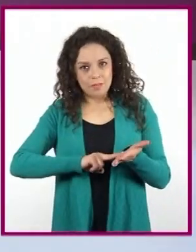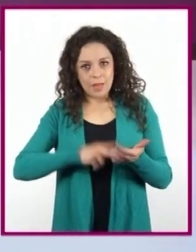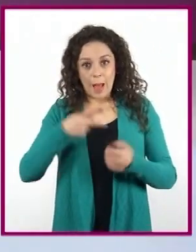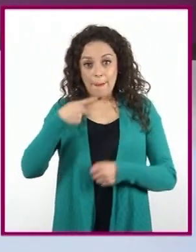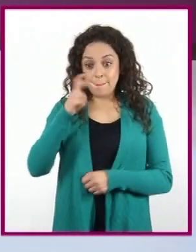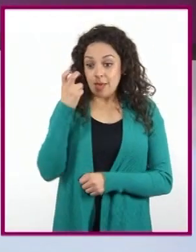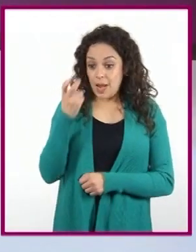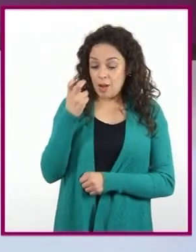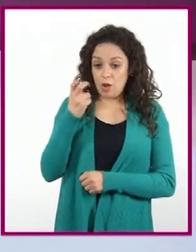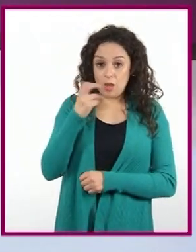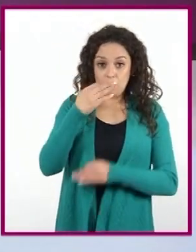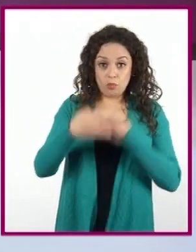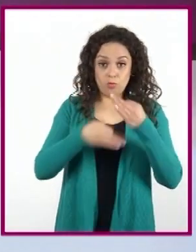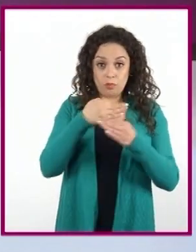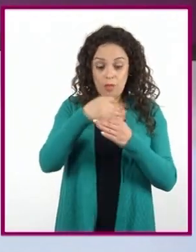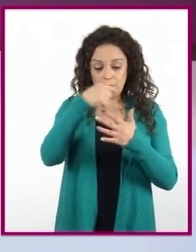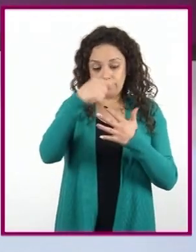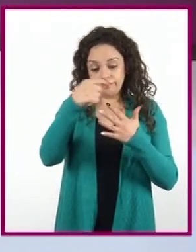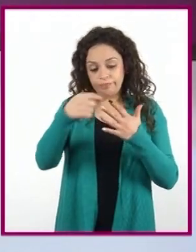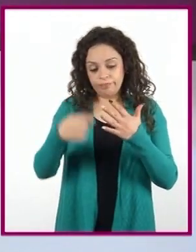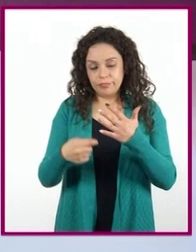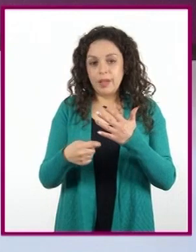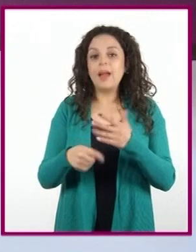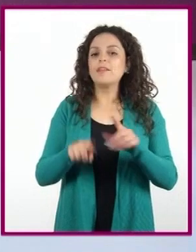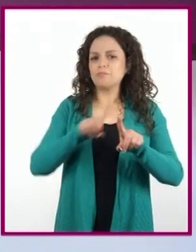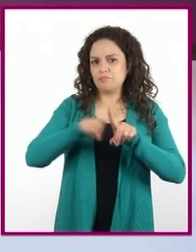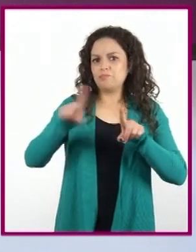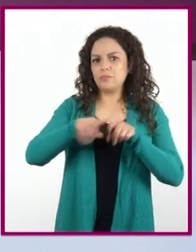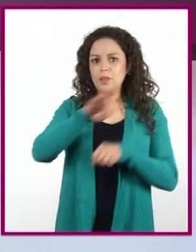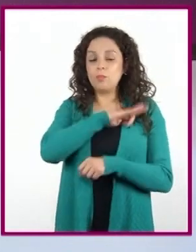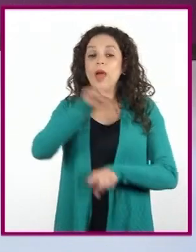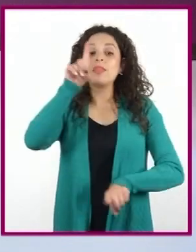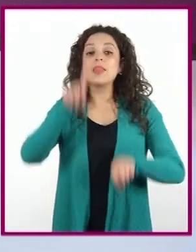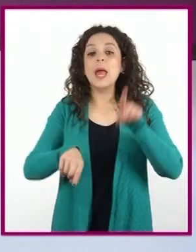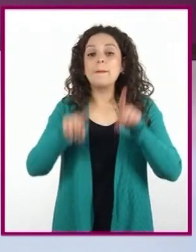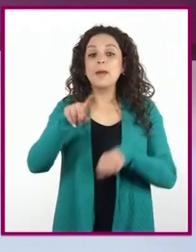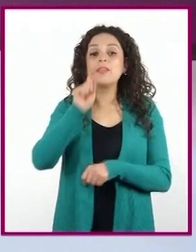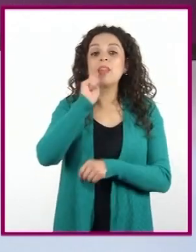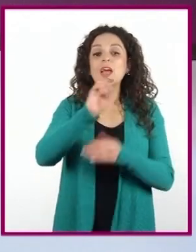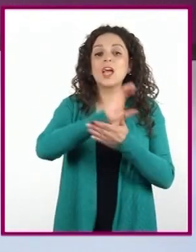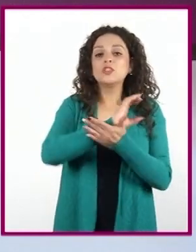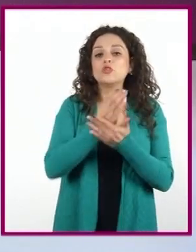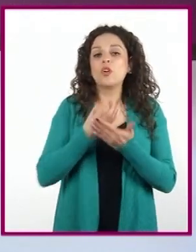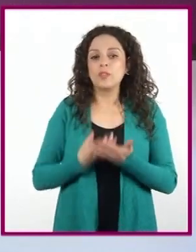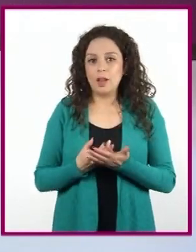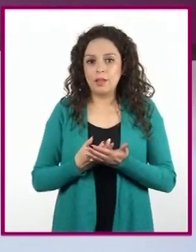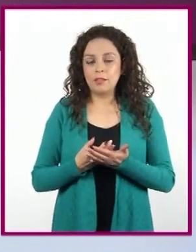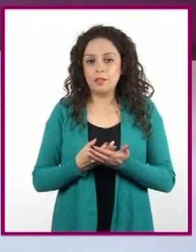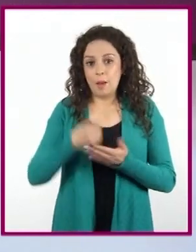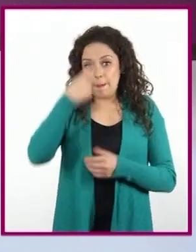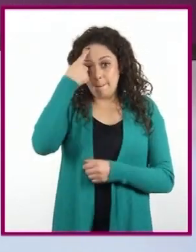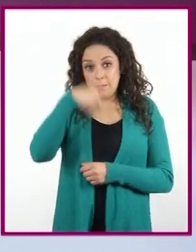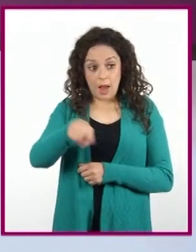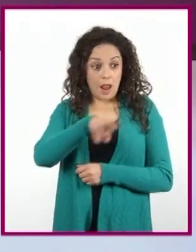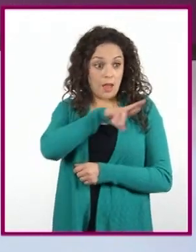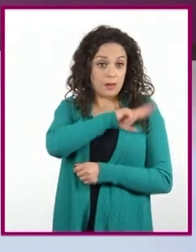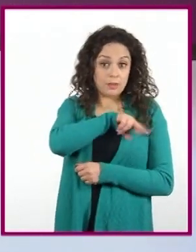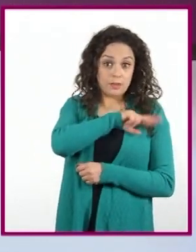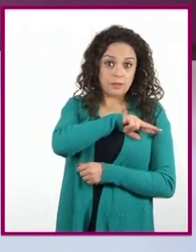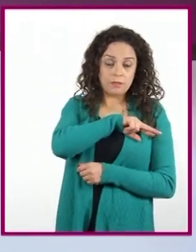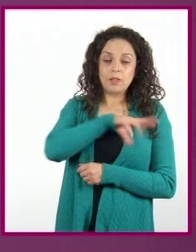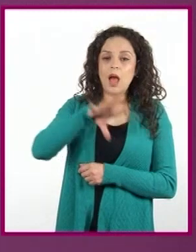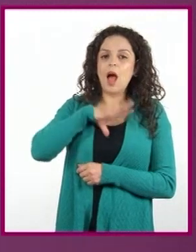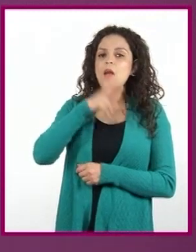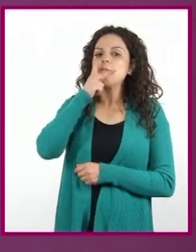de estos elementos puede variar dependiendo de la naturaleza del contrato. Pues en un contrato de arrendamiento encontraremos palabras